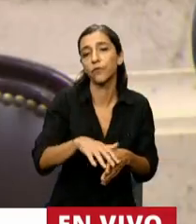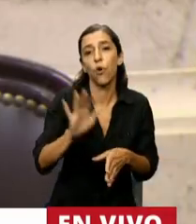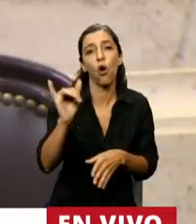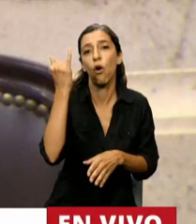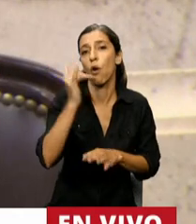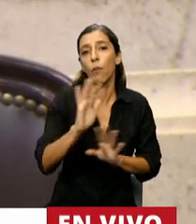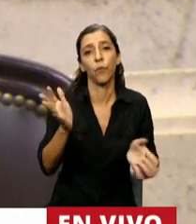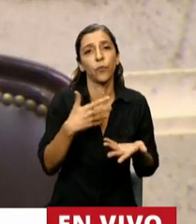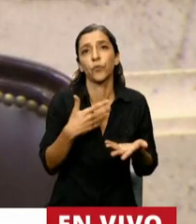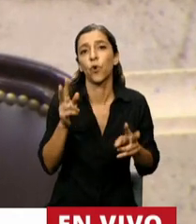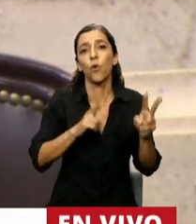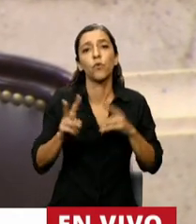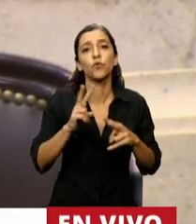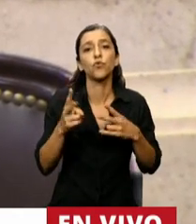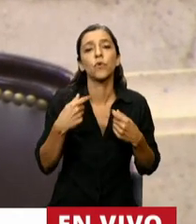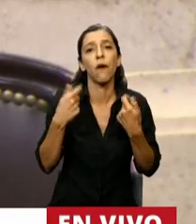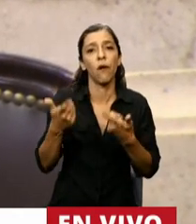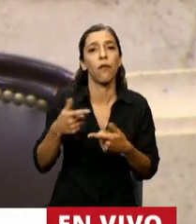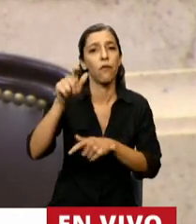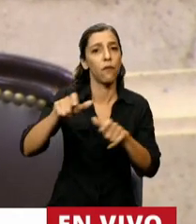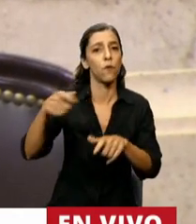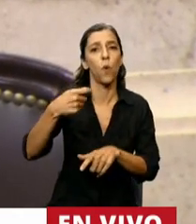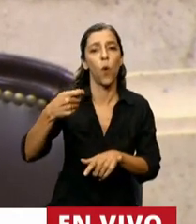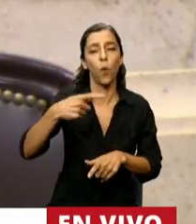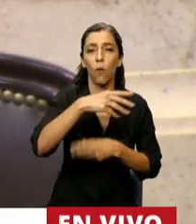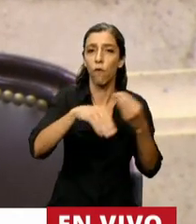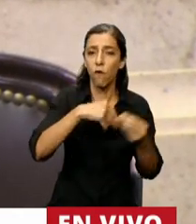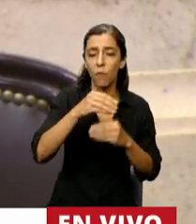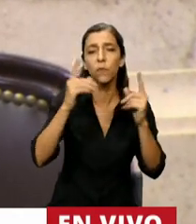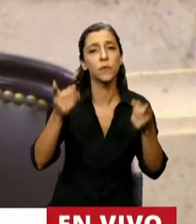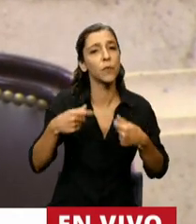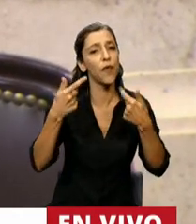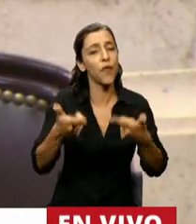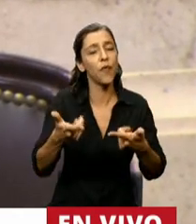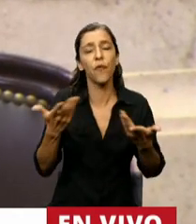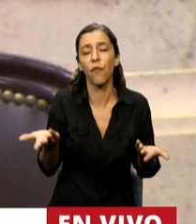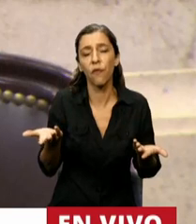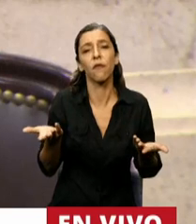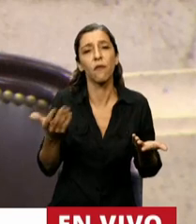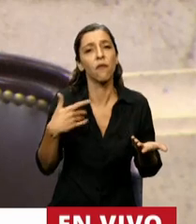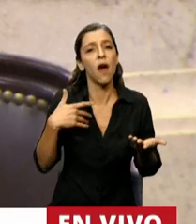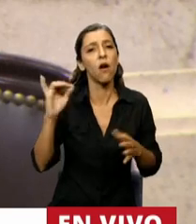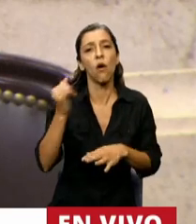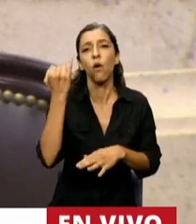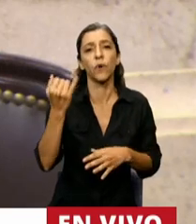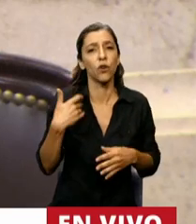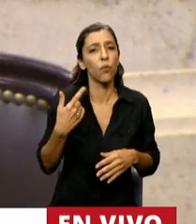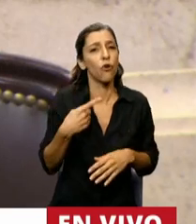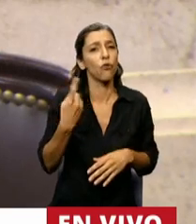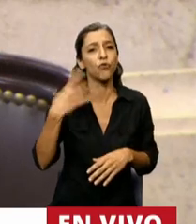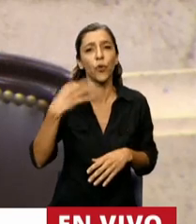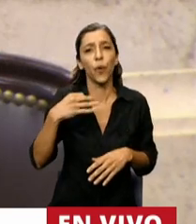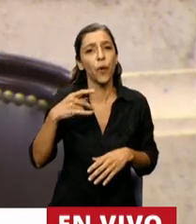y sus familias. Hay que acordarse de los jubilados los 365 días del año, no para